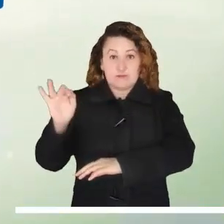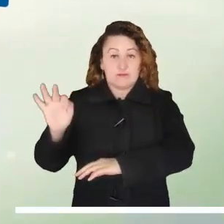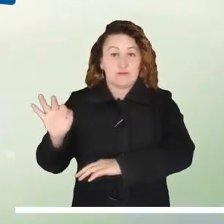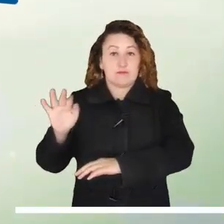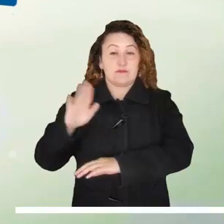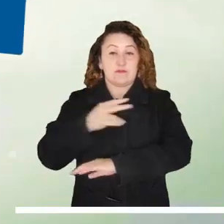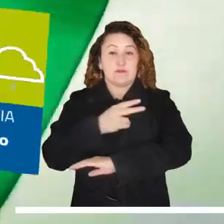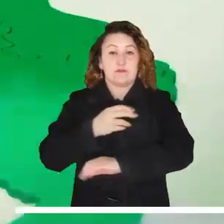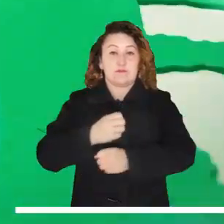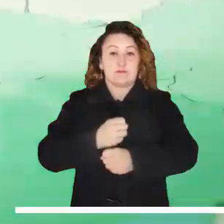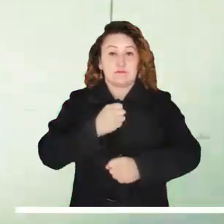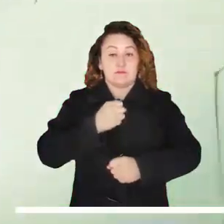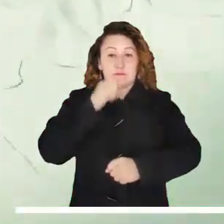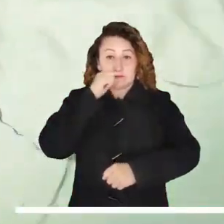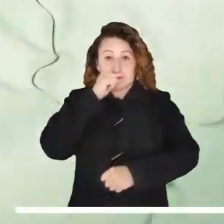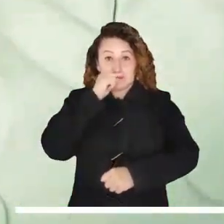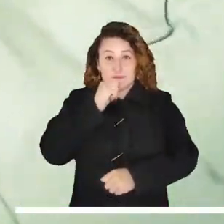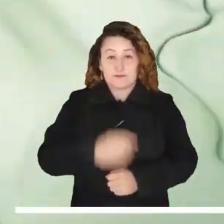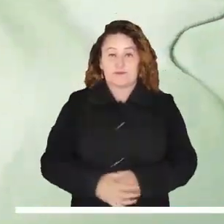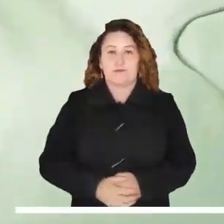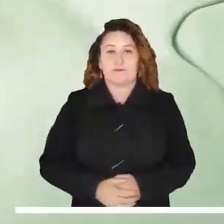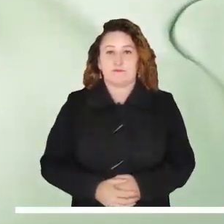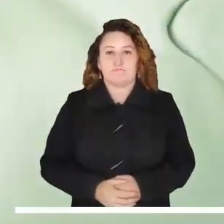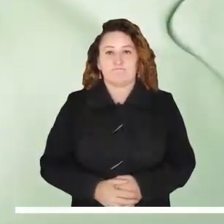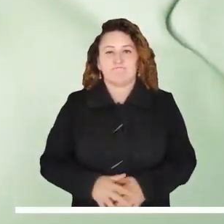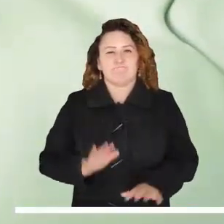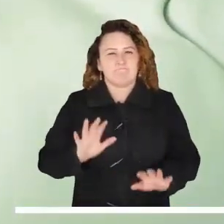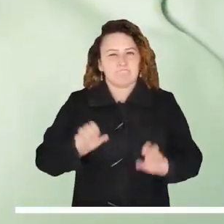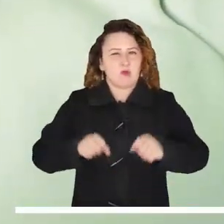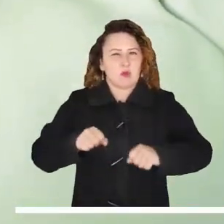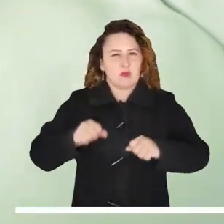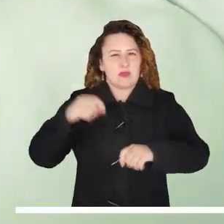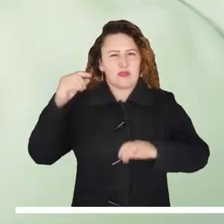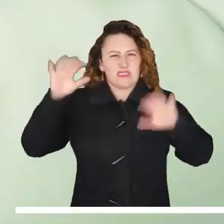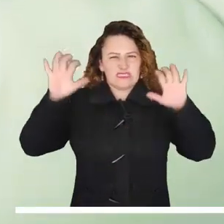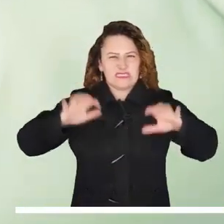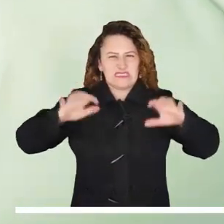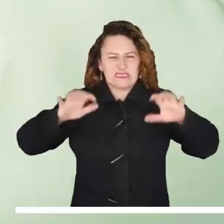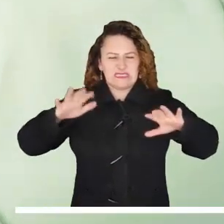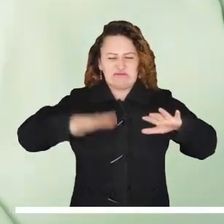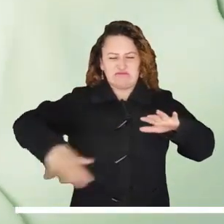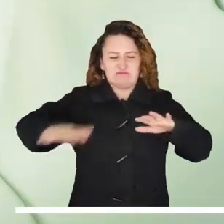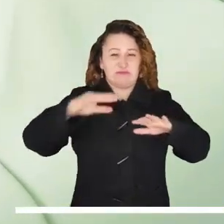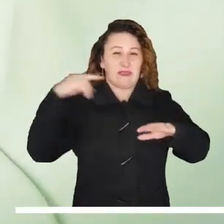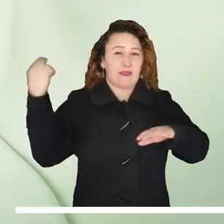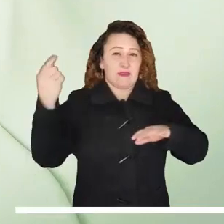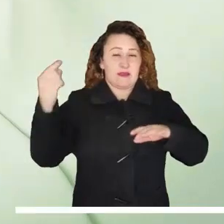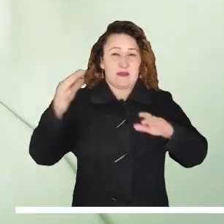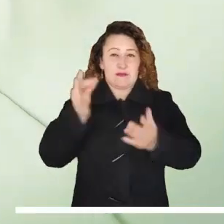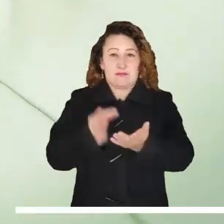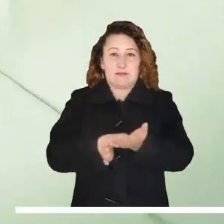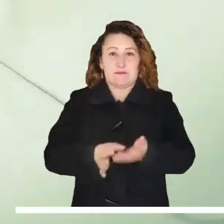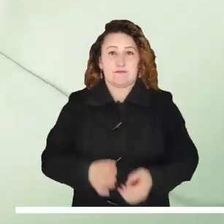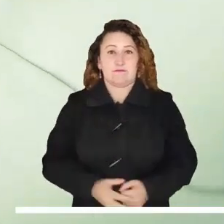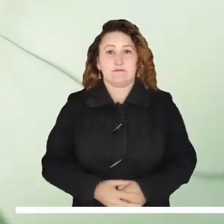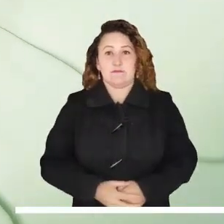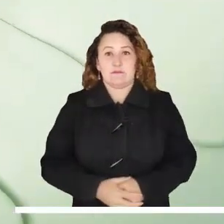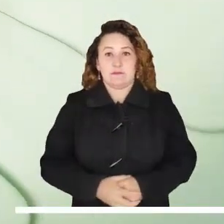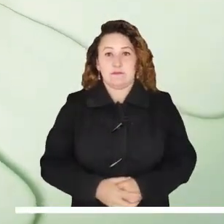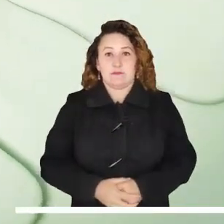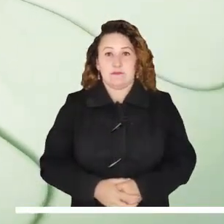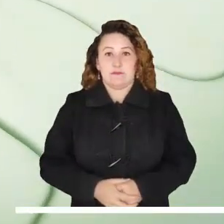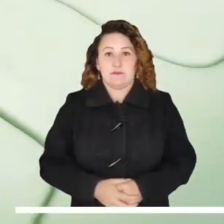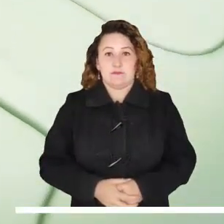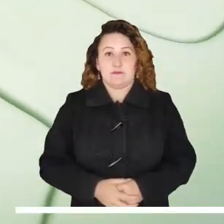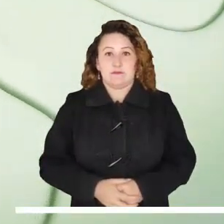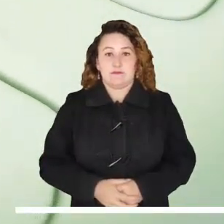Putumayo, norte y oeste de Vaupés y sur y oeste de Amazonas. No se descartan lluvias generalizadas en toda la capital.